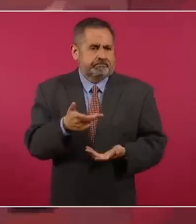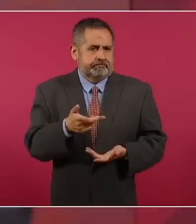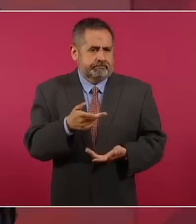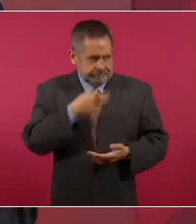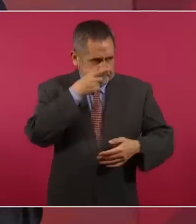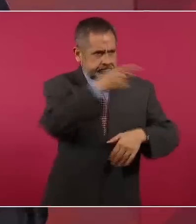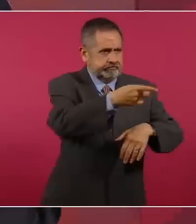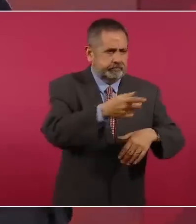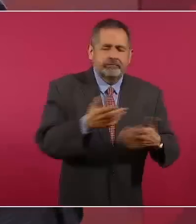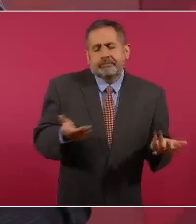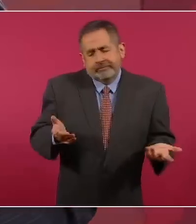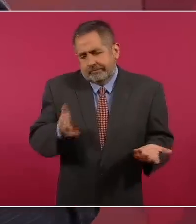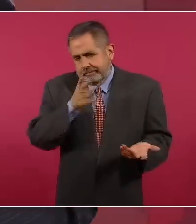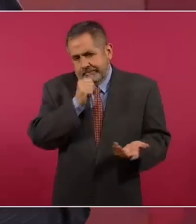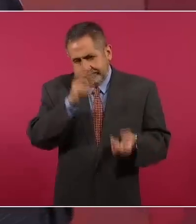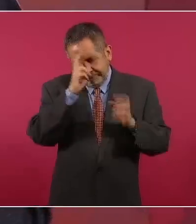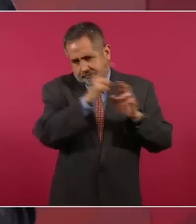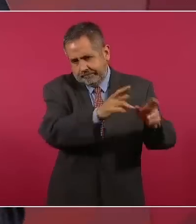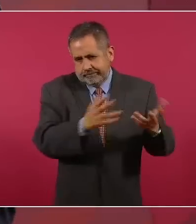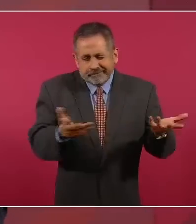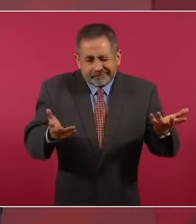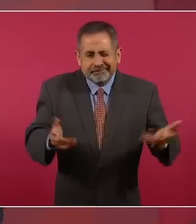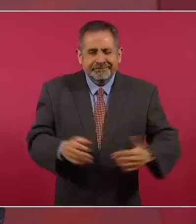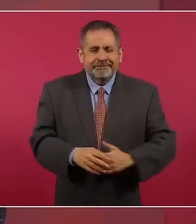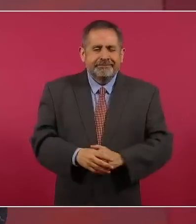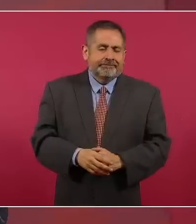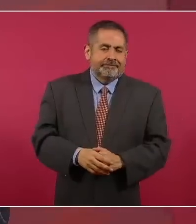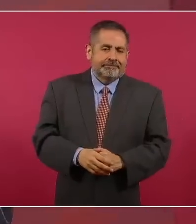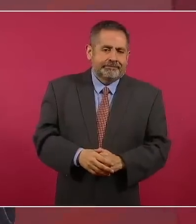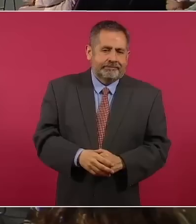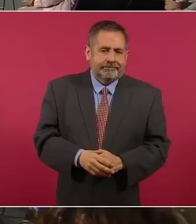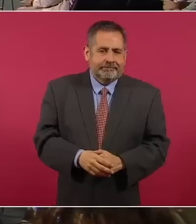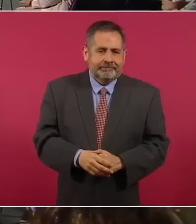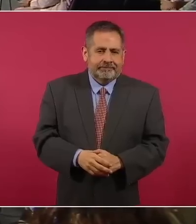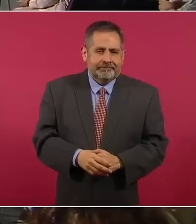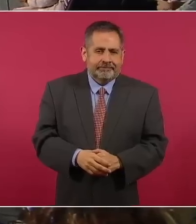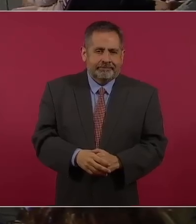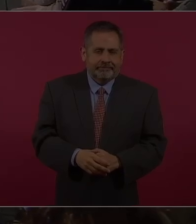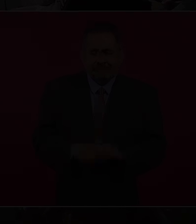Bueno, ya.